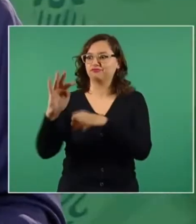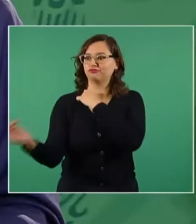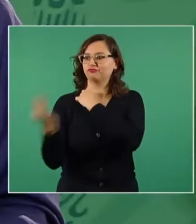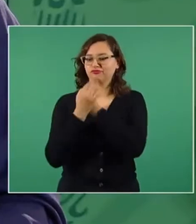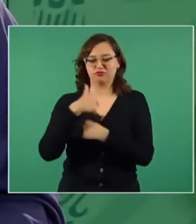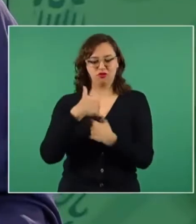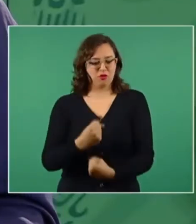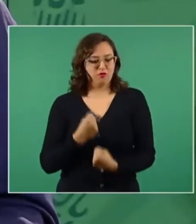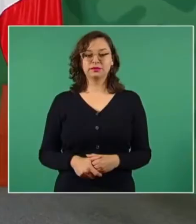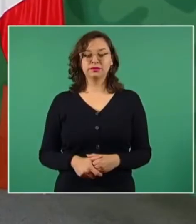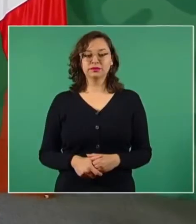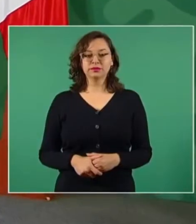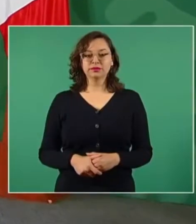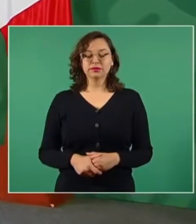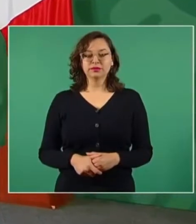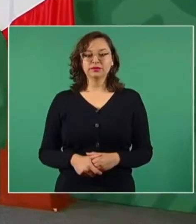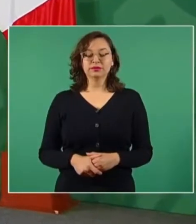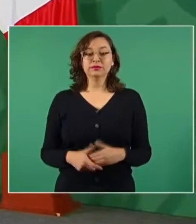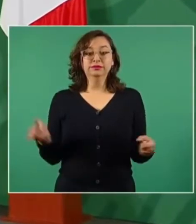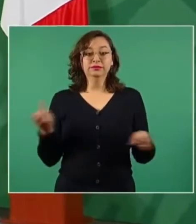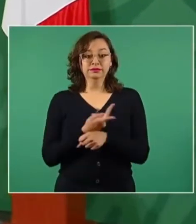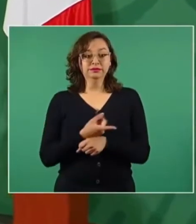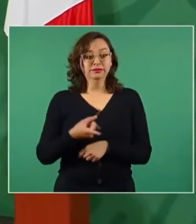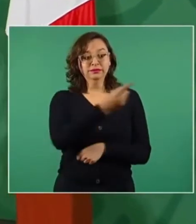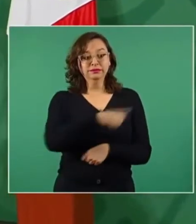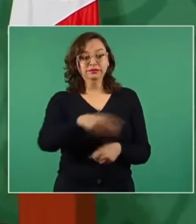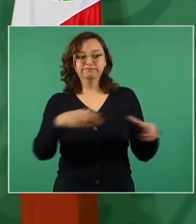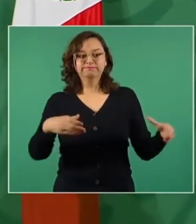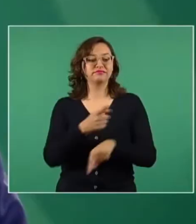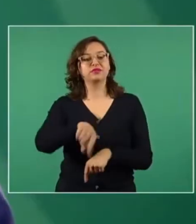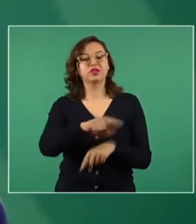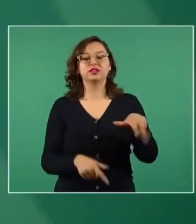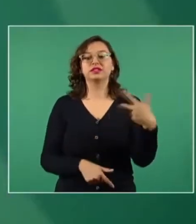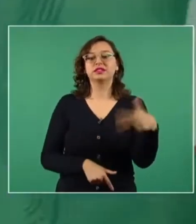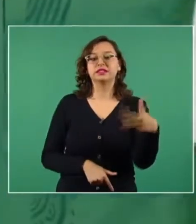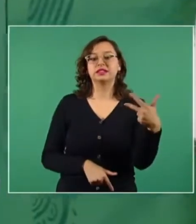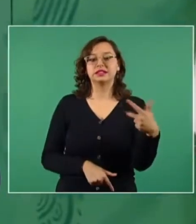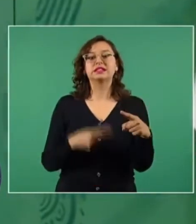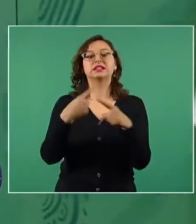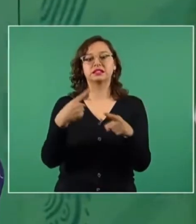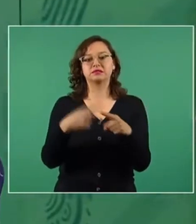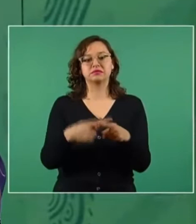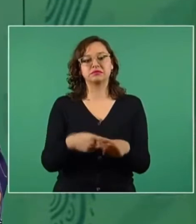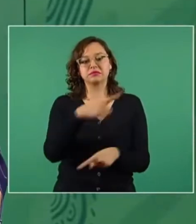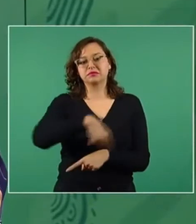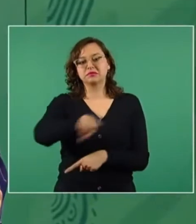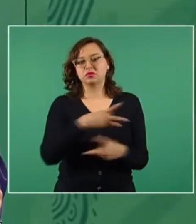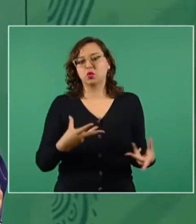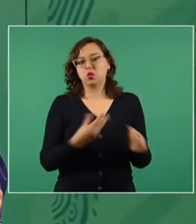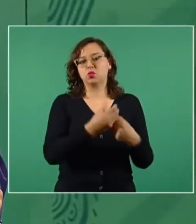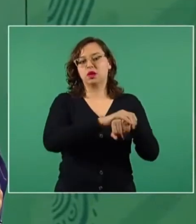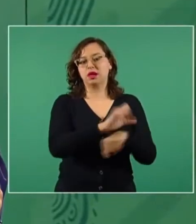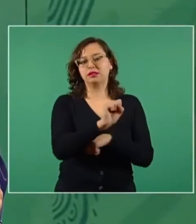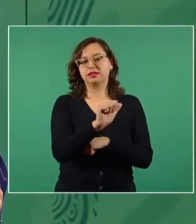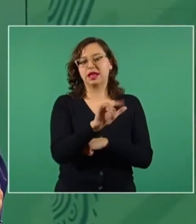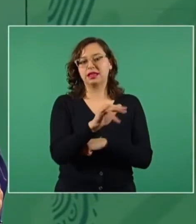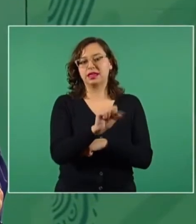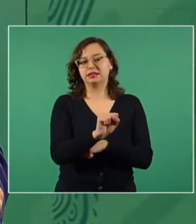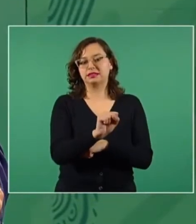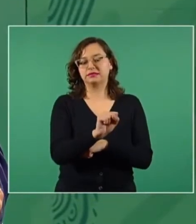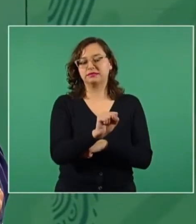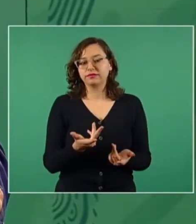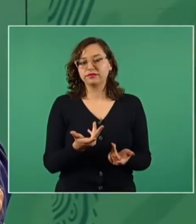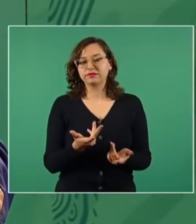Porque en efecto, unieron todos en contra. Que ahí están, puro salinista. ¡Ah, es el coco!